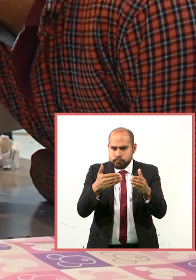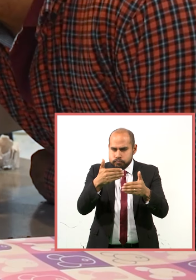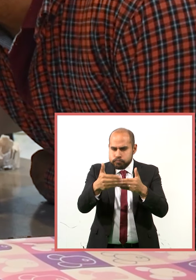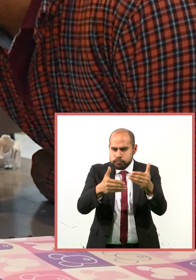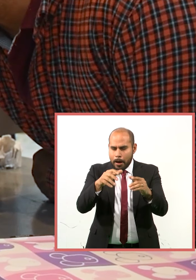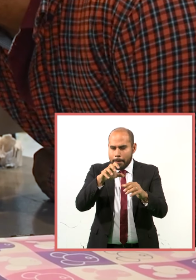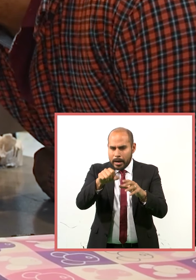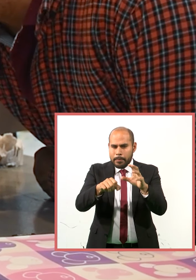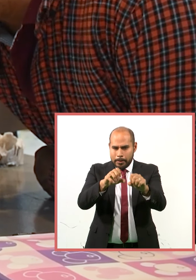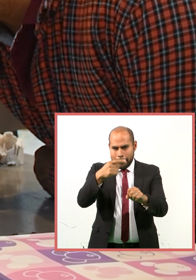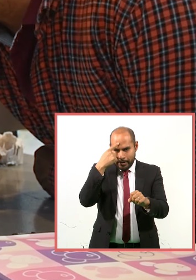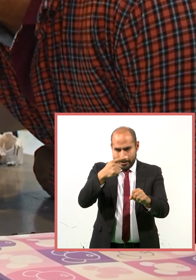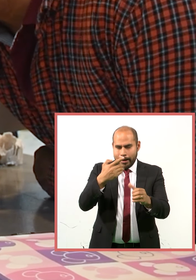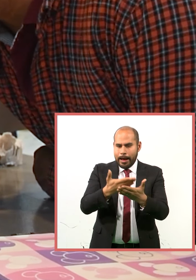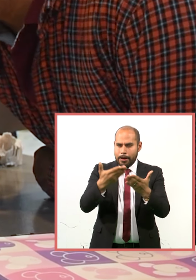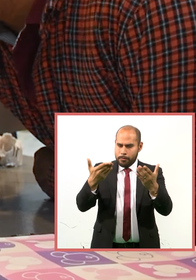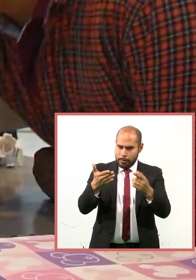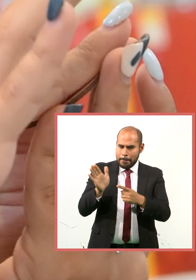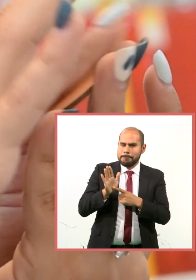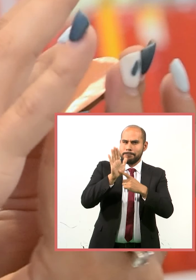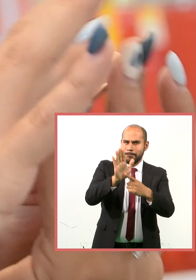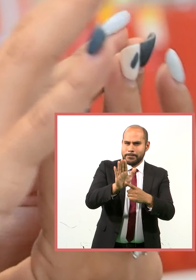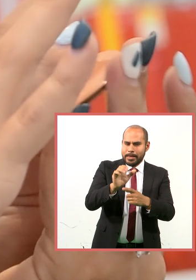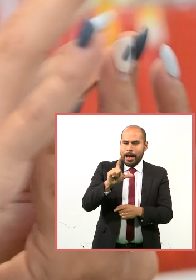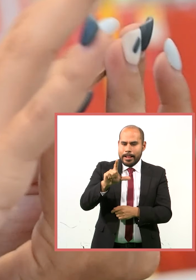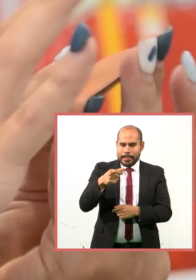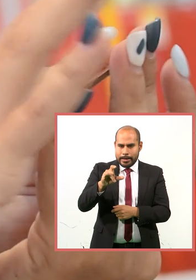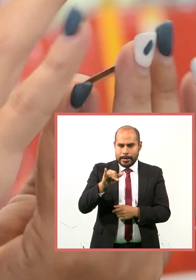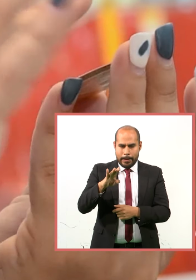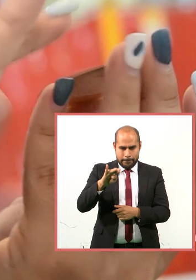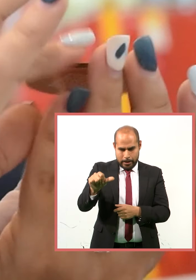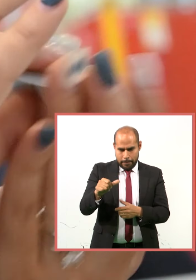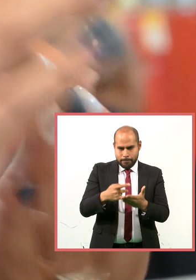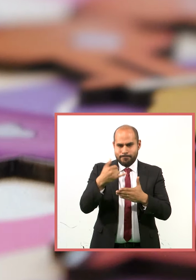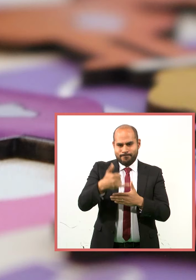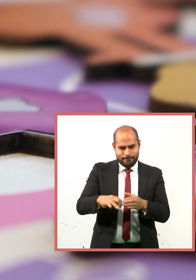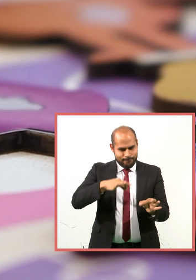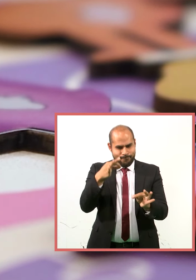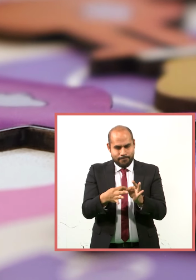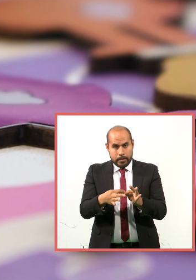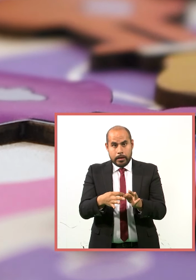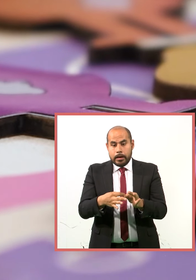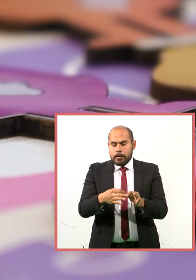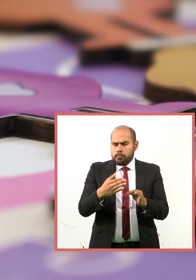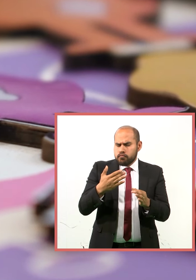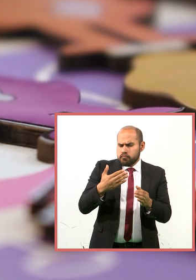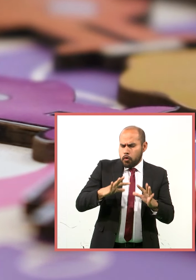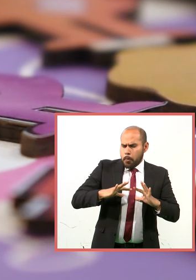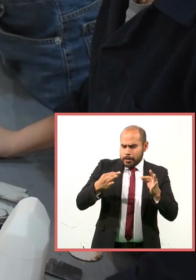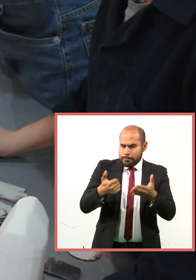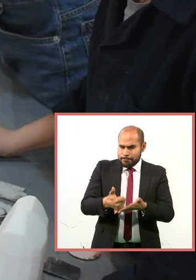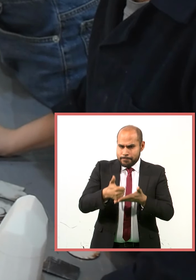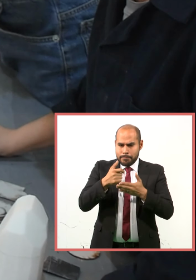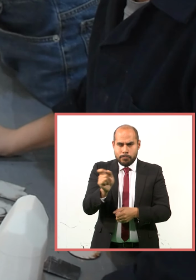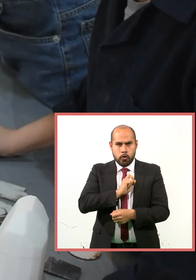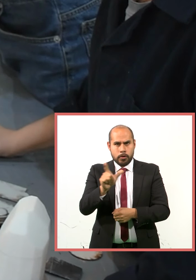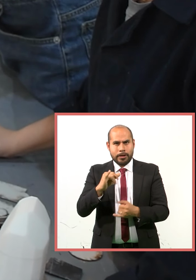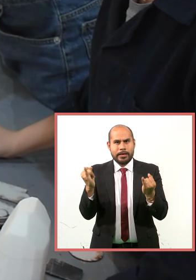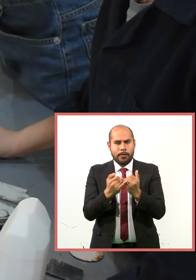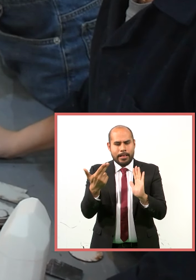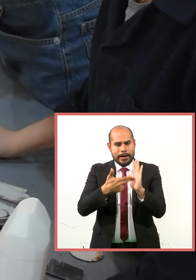poco a poco cada uno de nuestros procesos para llegar a lo que ahorita es alquimia. Esta formación no solo me ha preparado